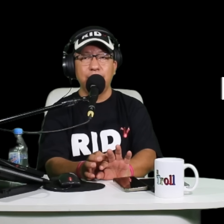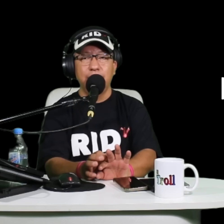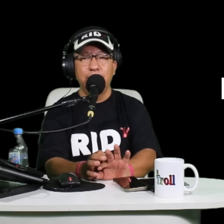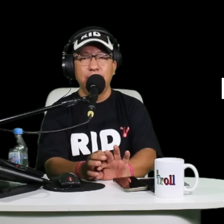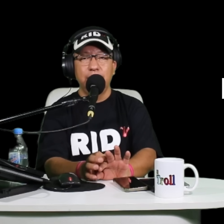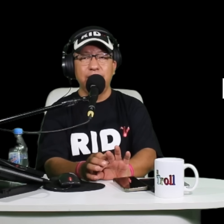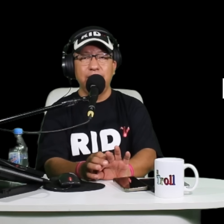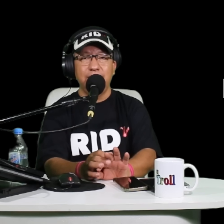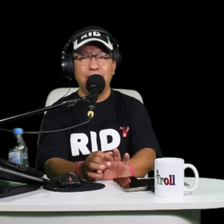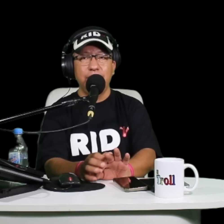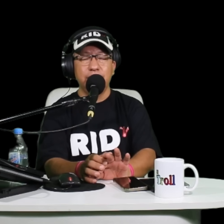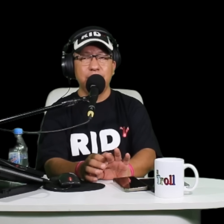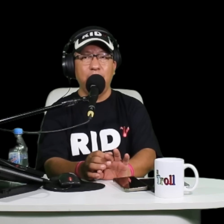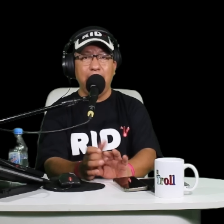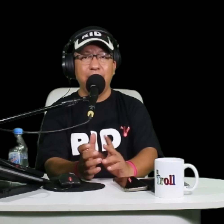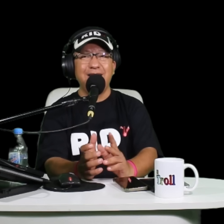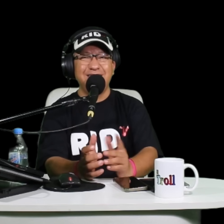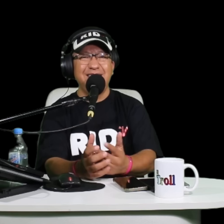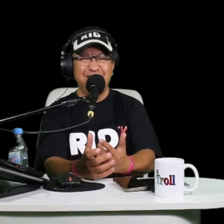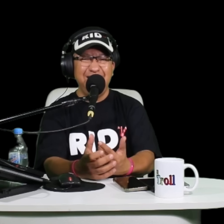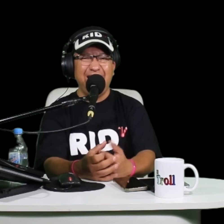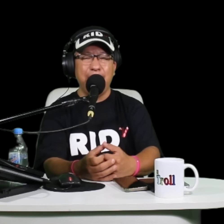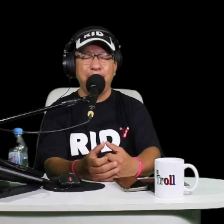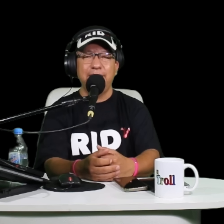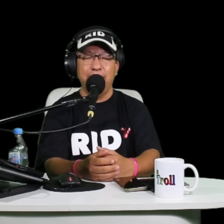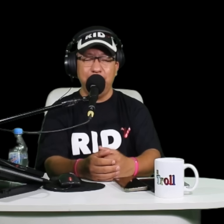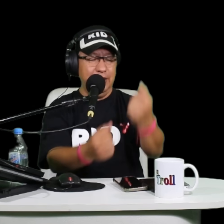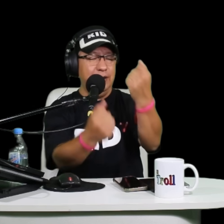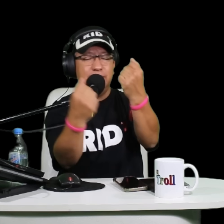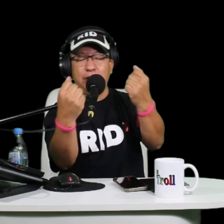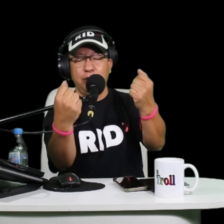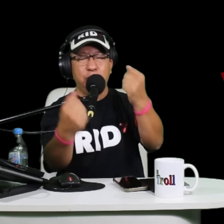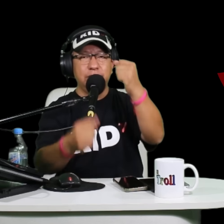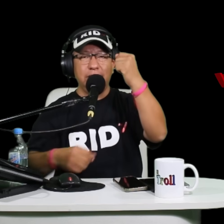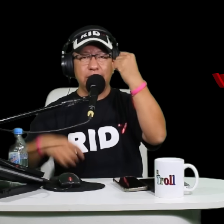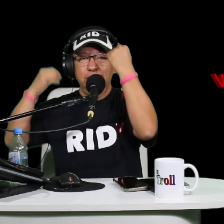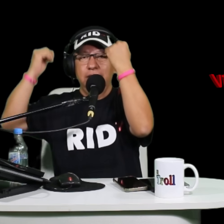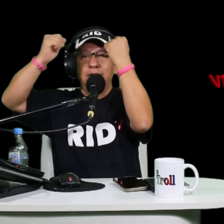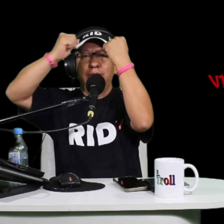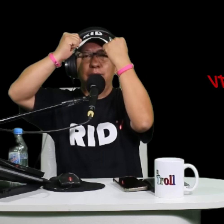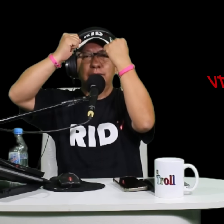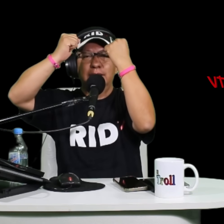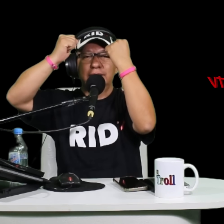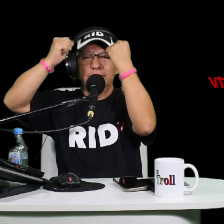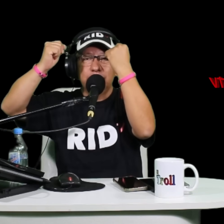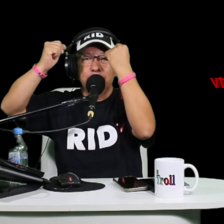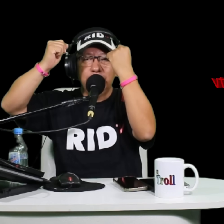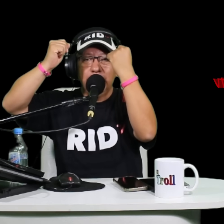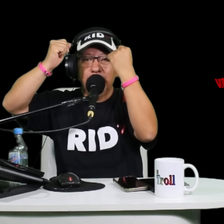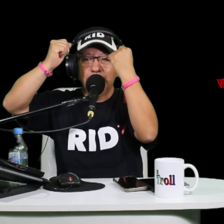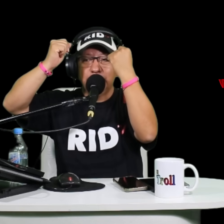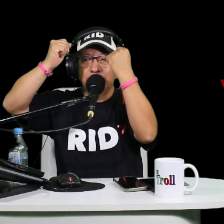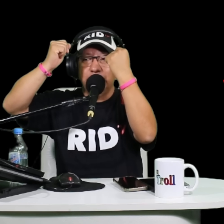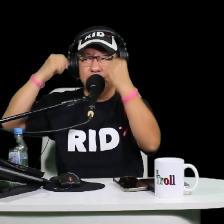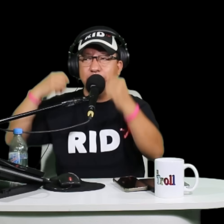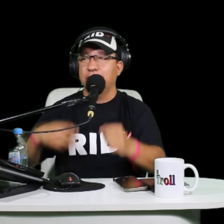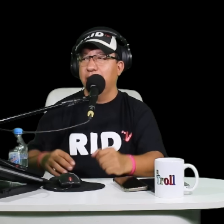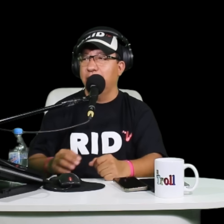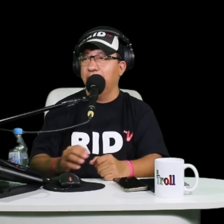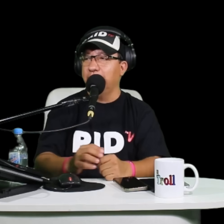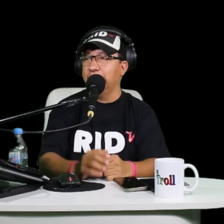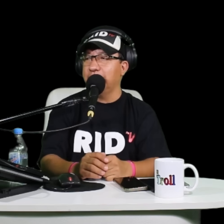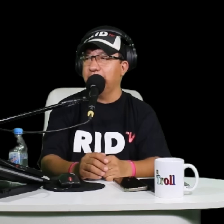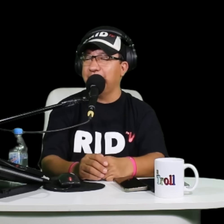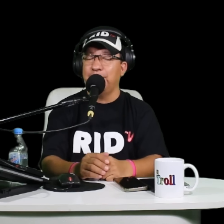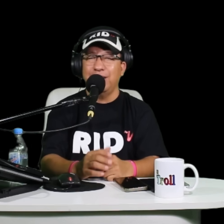entregando utilitarios ahora sí sentí la campaña miren de hecho traigo pulseras pulseras de sochil ahí están las pulseras